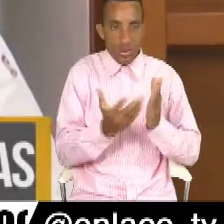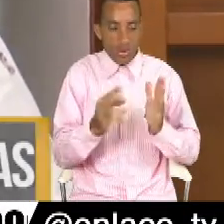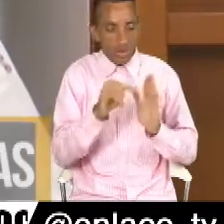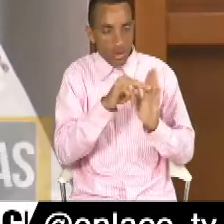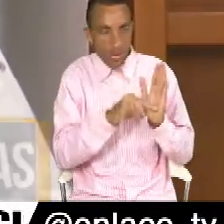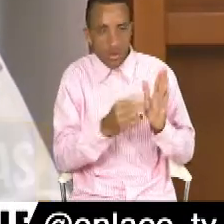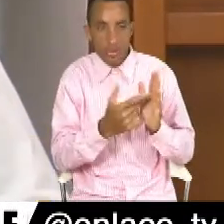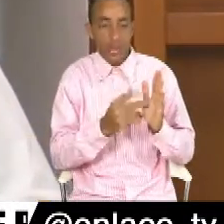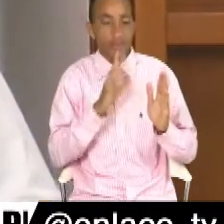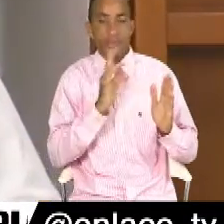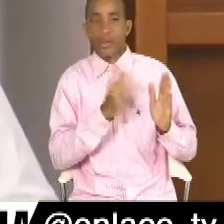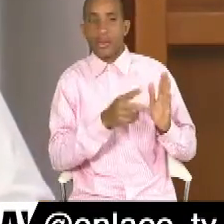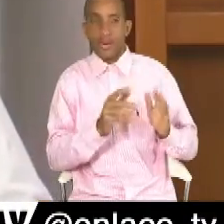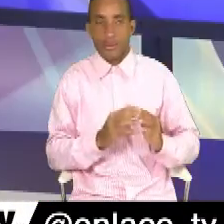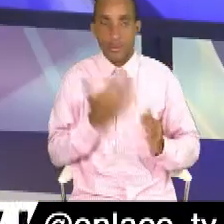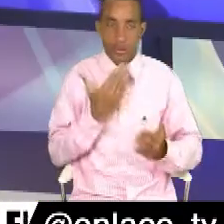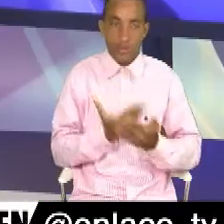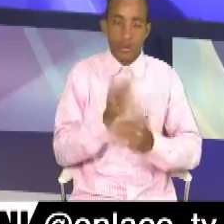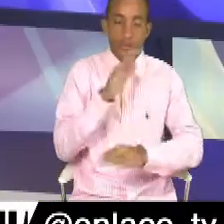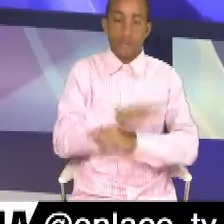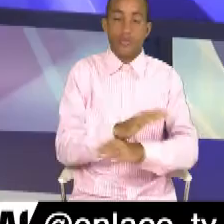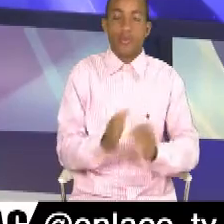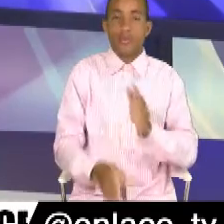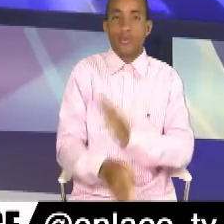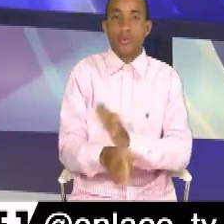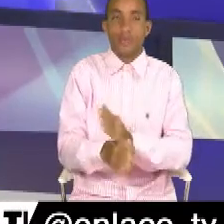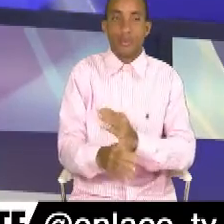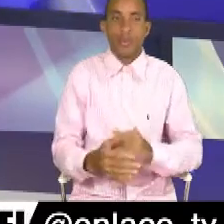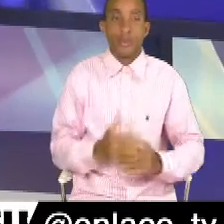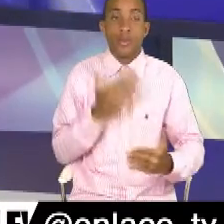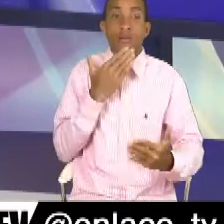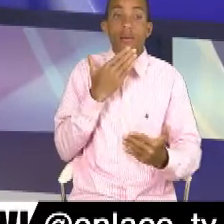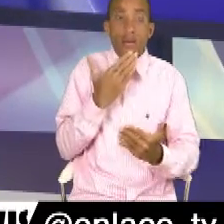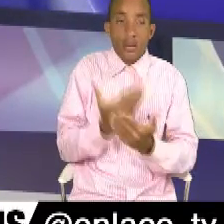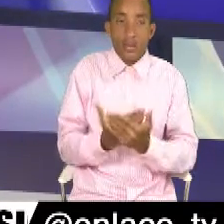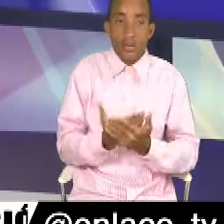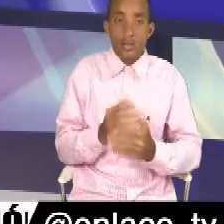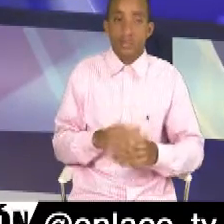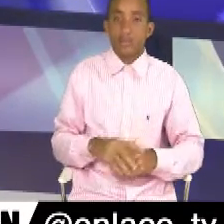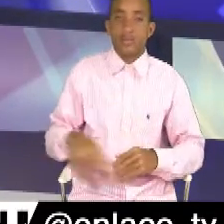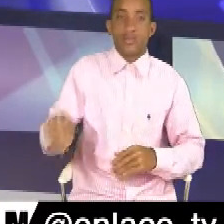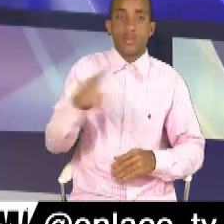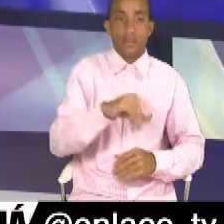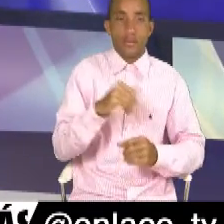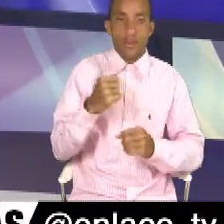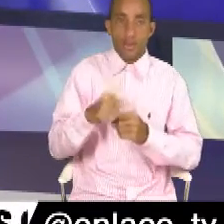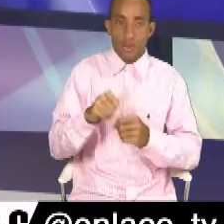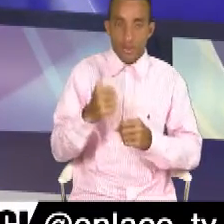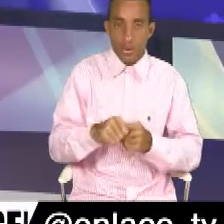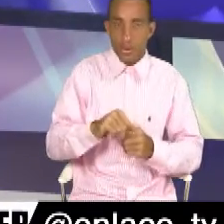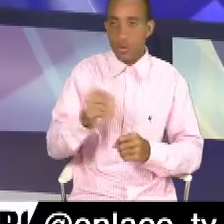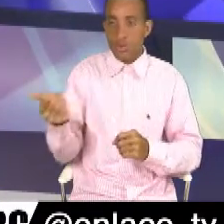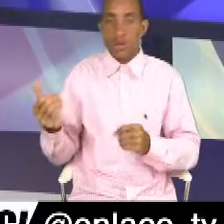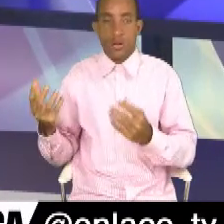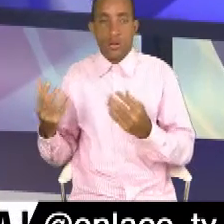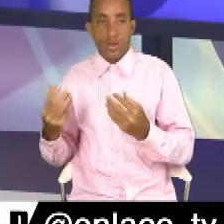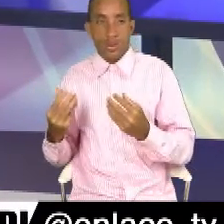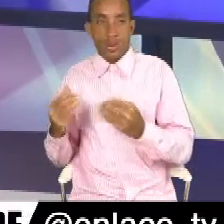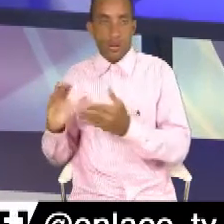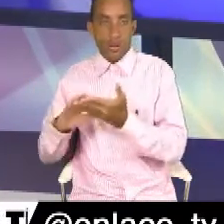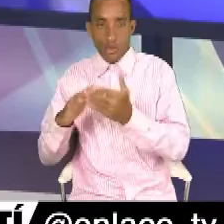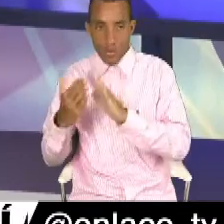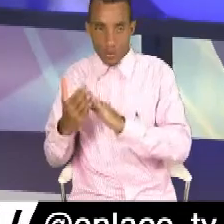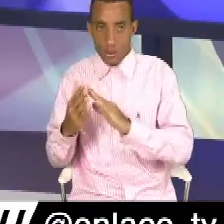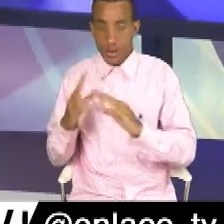en estudios, muy buenas tardes. Gracias, Pedro. Buenas tardes para usted. Y Ecopetrol y comunidades no concertaron en el corregimiento del centro.